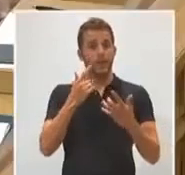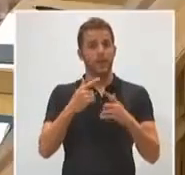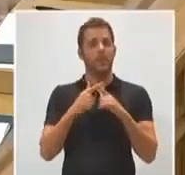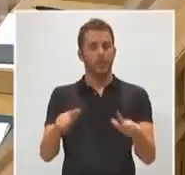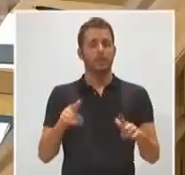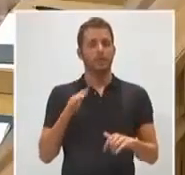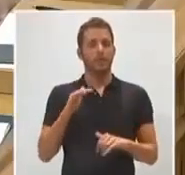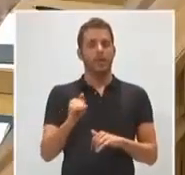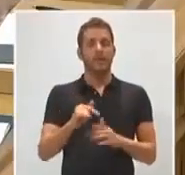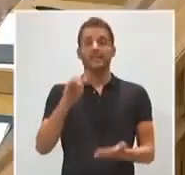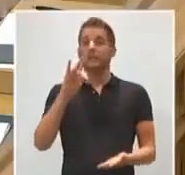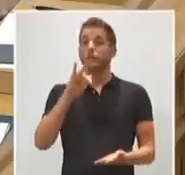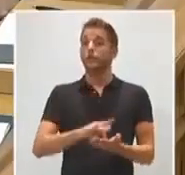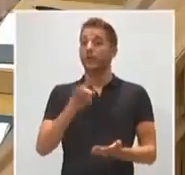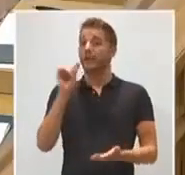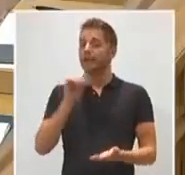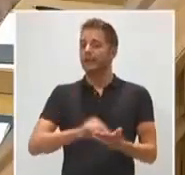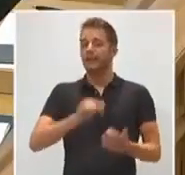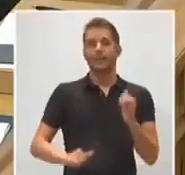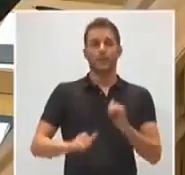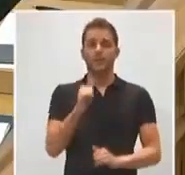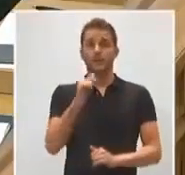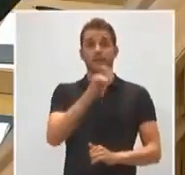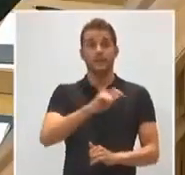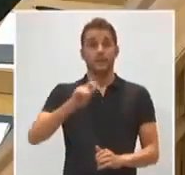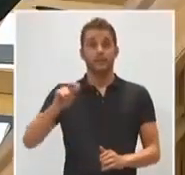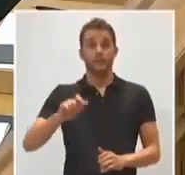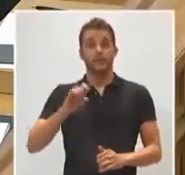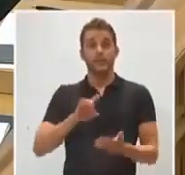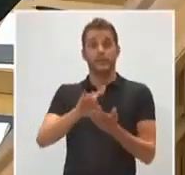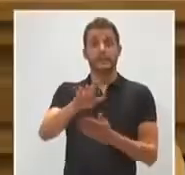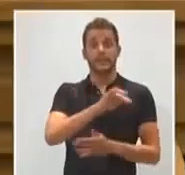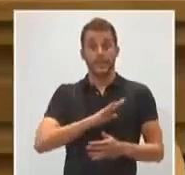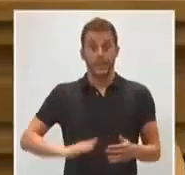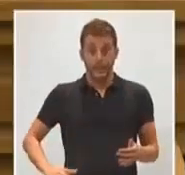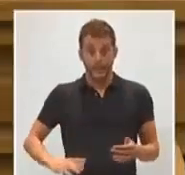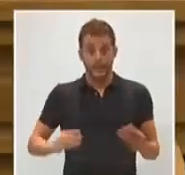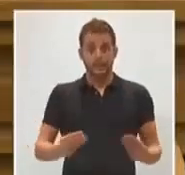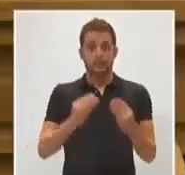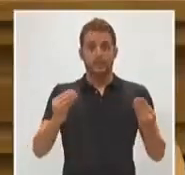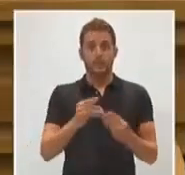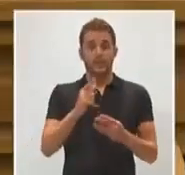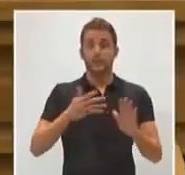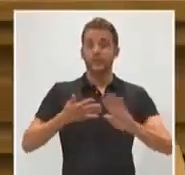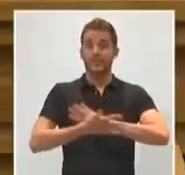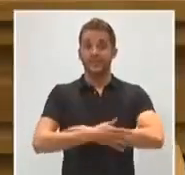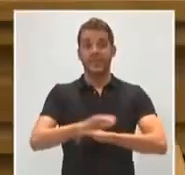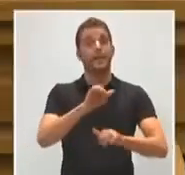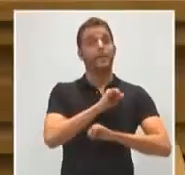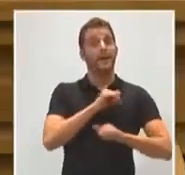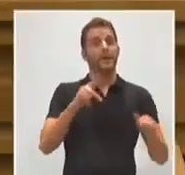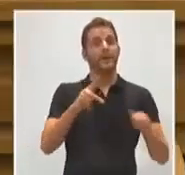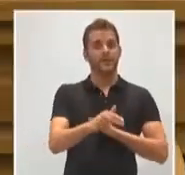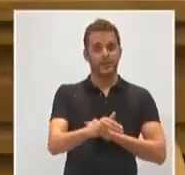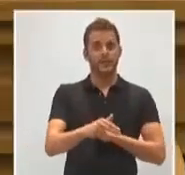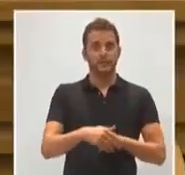más rápidamente ha recuperado a la gente que salía de un arte y ha evitado que se vaya al paro la que más con